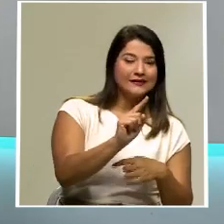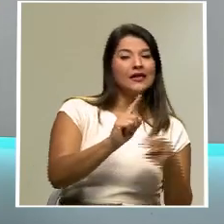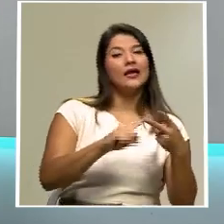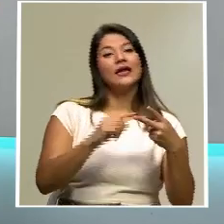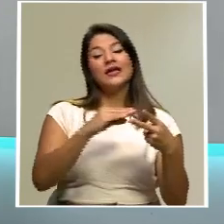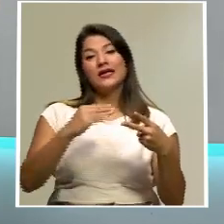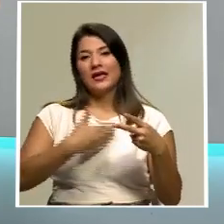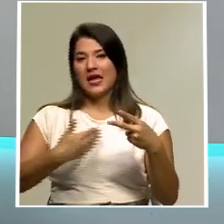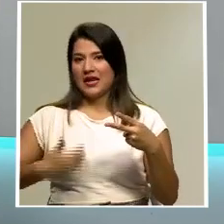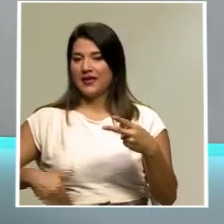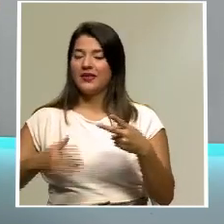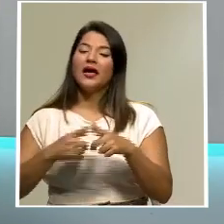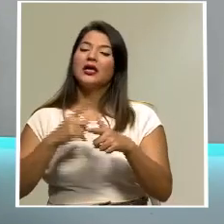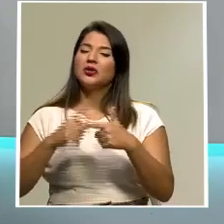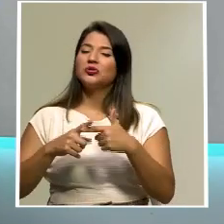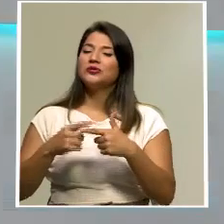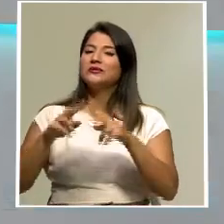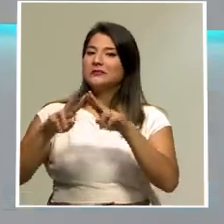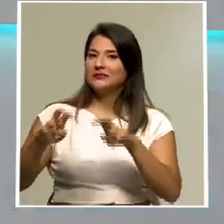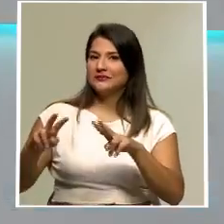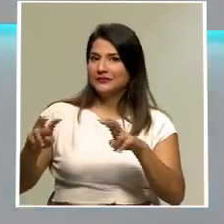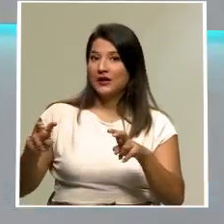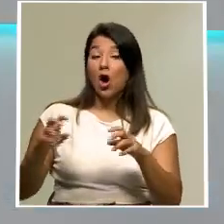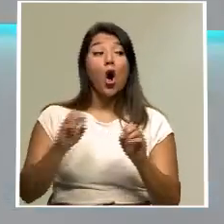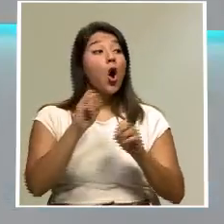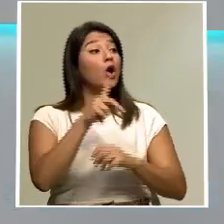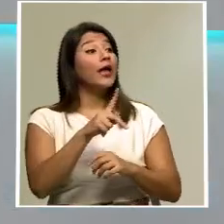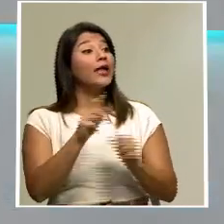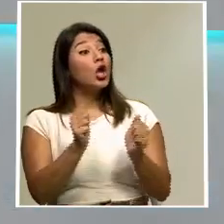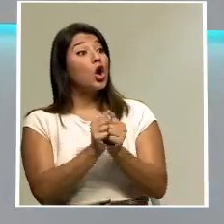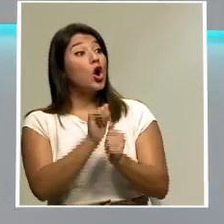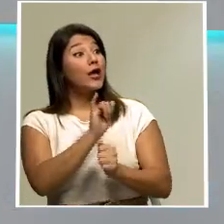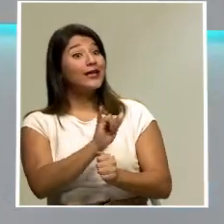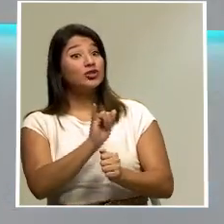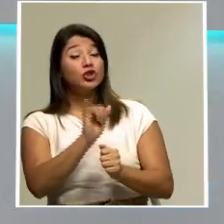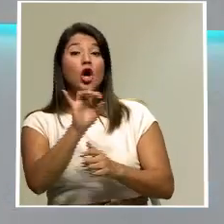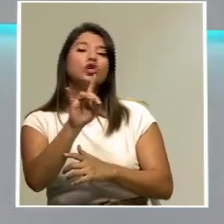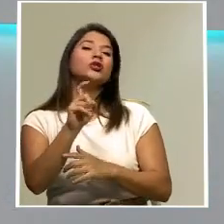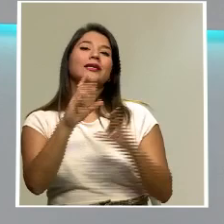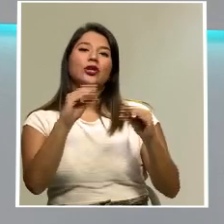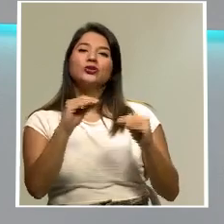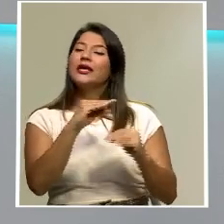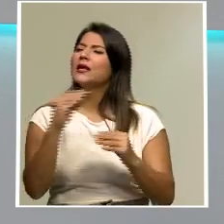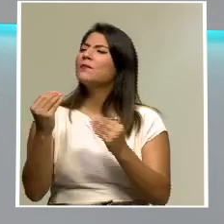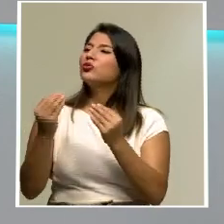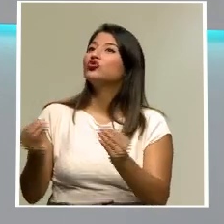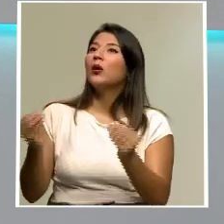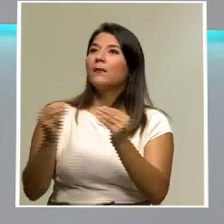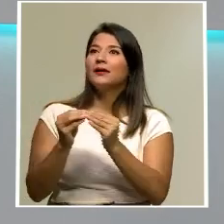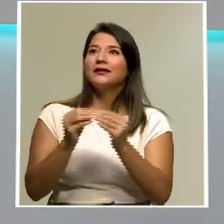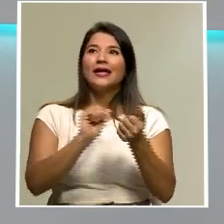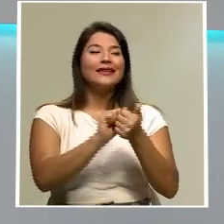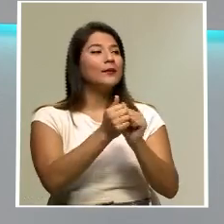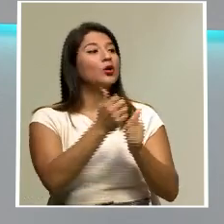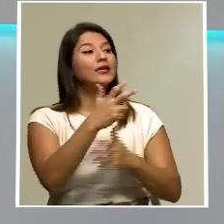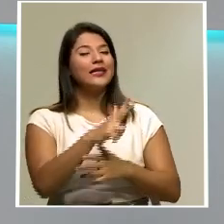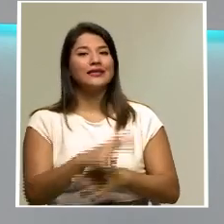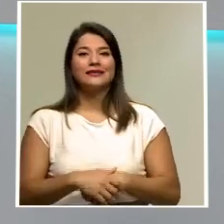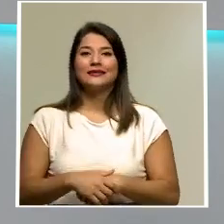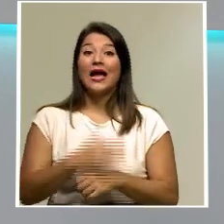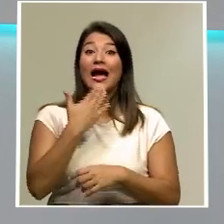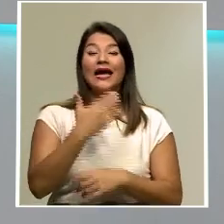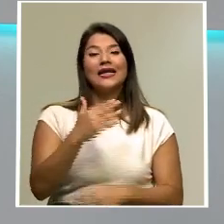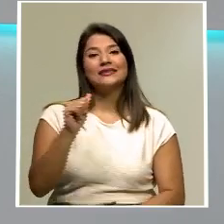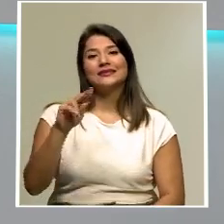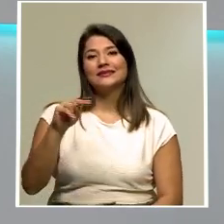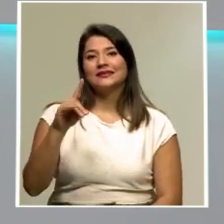un análisis de esto, Ernesto. Muy bien, con todo esto, 8:30 de la noche. Y mucho más. Deportivas del 13. Así es. Gracias,